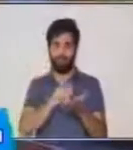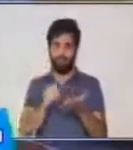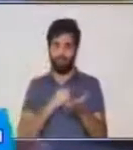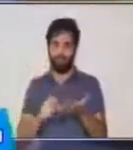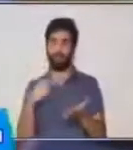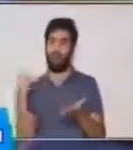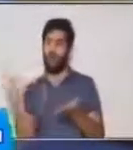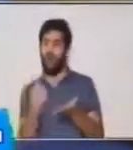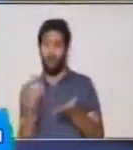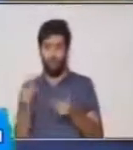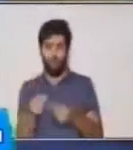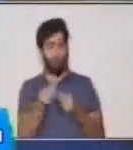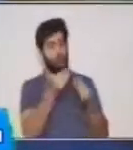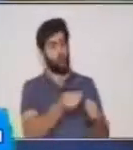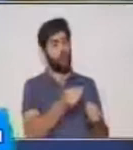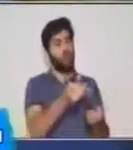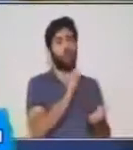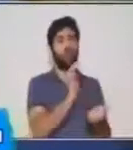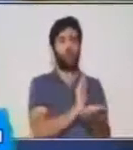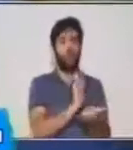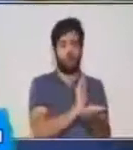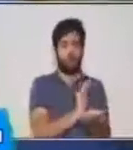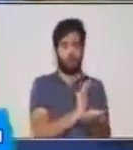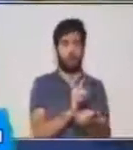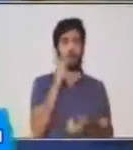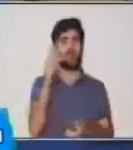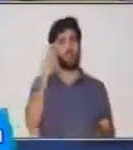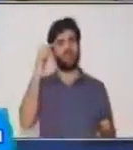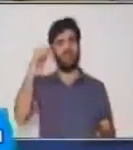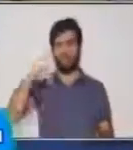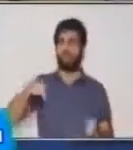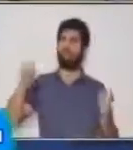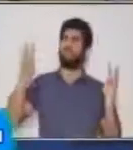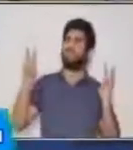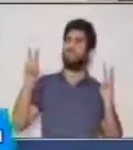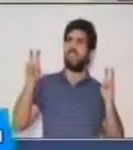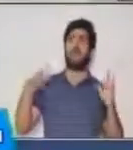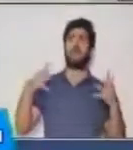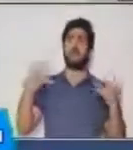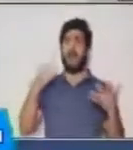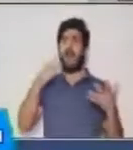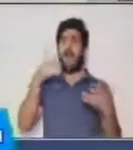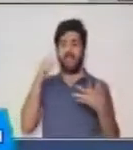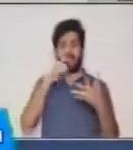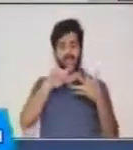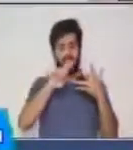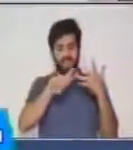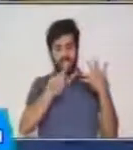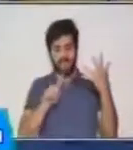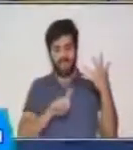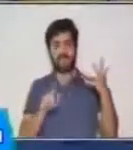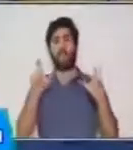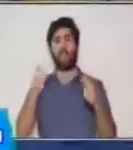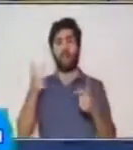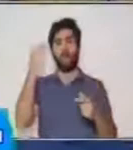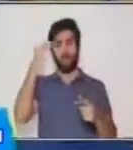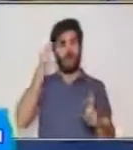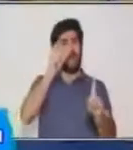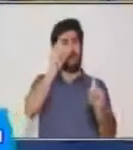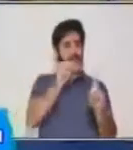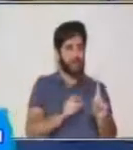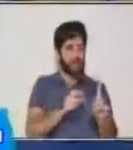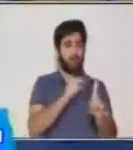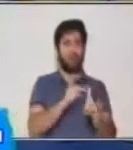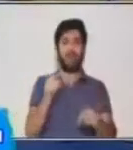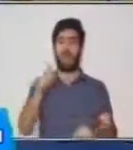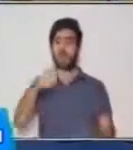dibujaste y exactamente lo pintaste del color que era, felicitaciones. Eres una persona que presta atención a lo que ocurre. Ahora, si no